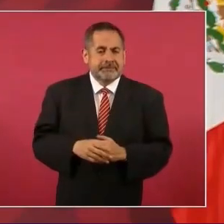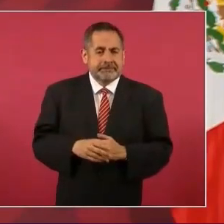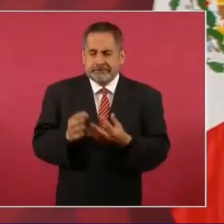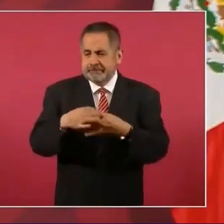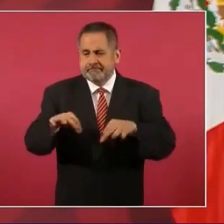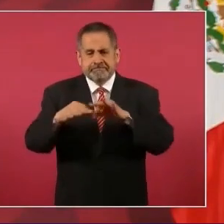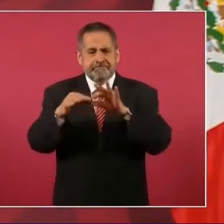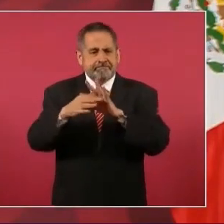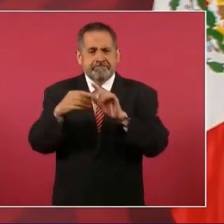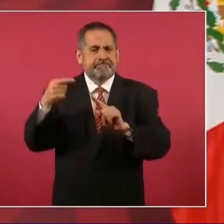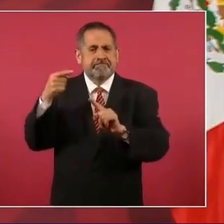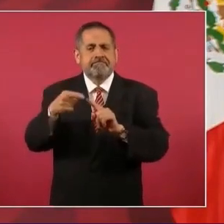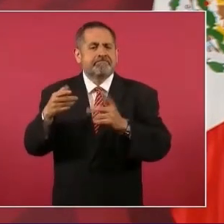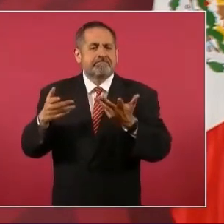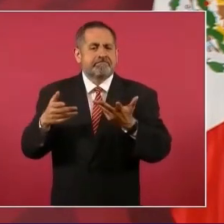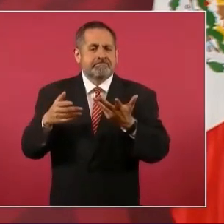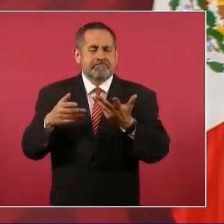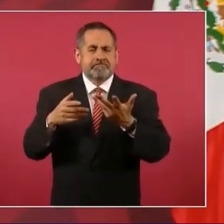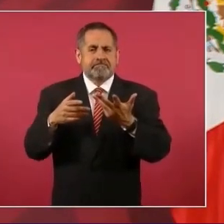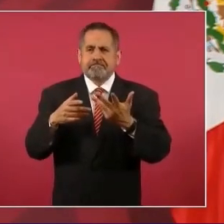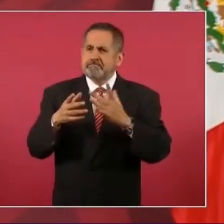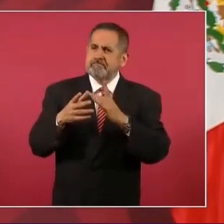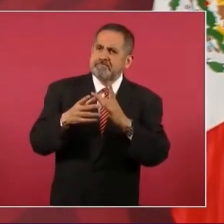esencial? ¿Cuál es la clave?